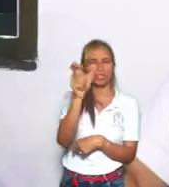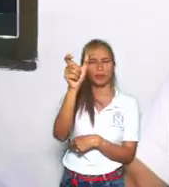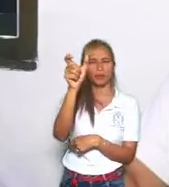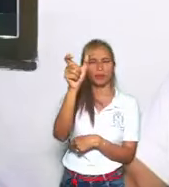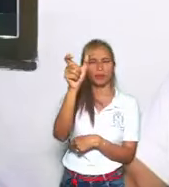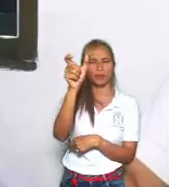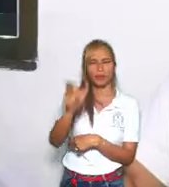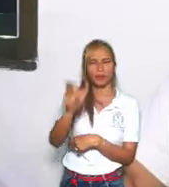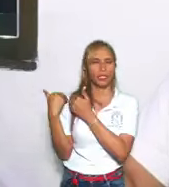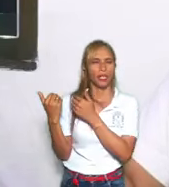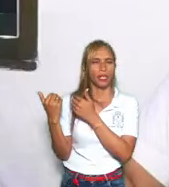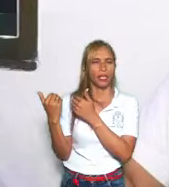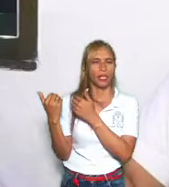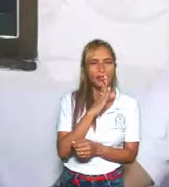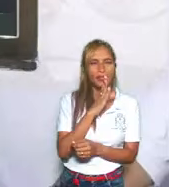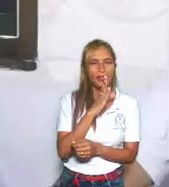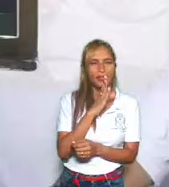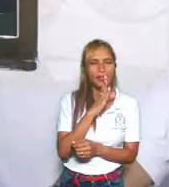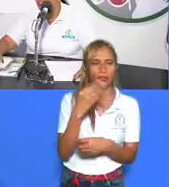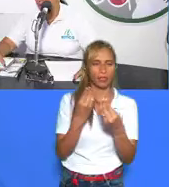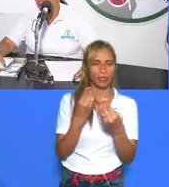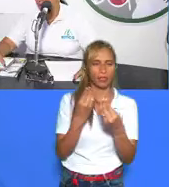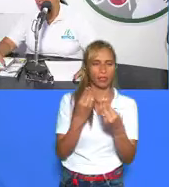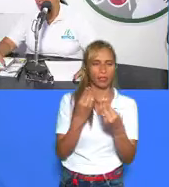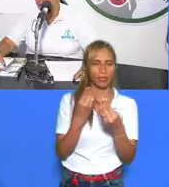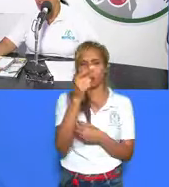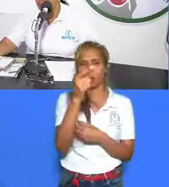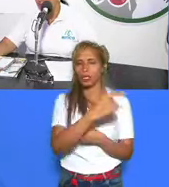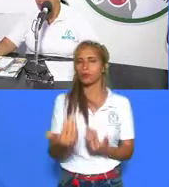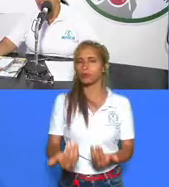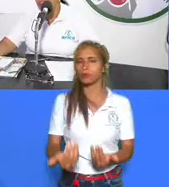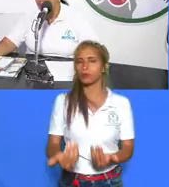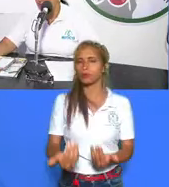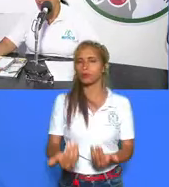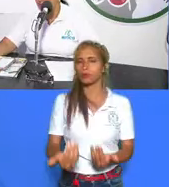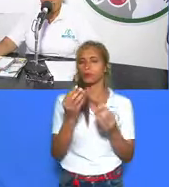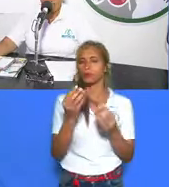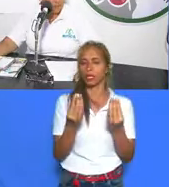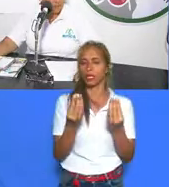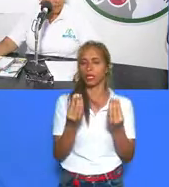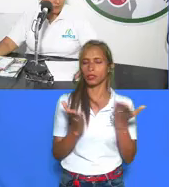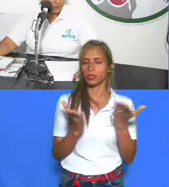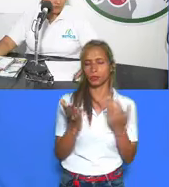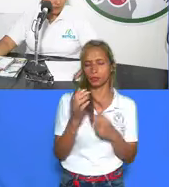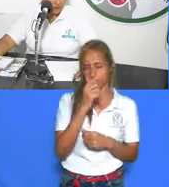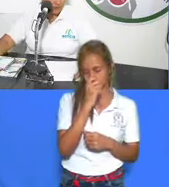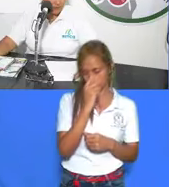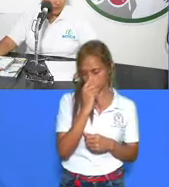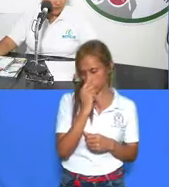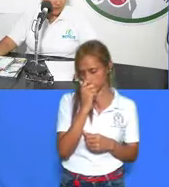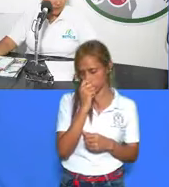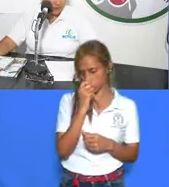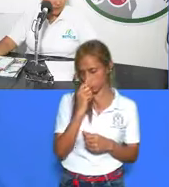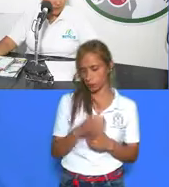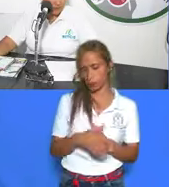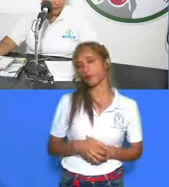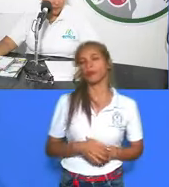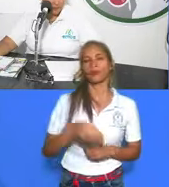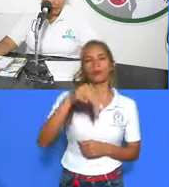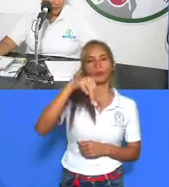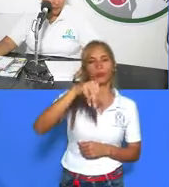Calarcá de realizarlo y por qué esto es útil para la prestación del servicio. Bueno, el tema de micromedición